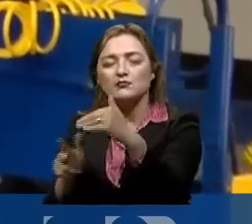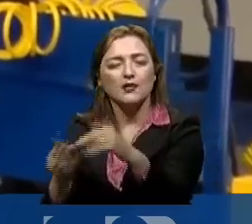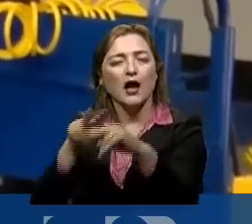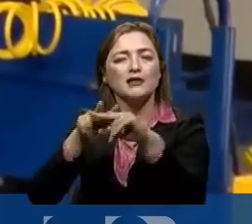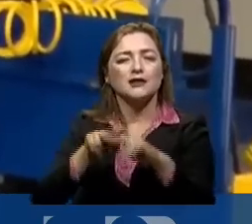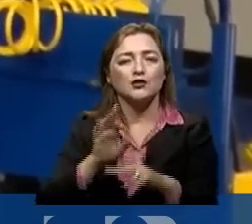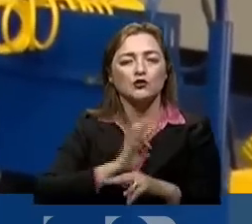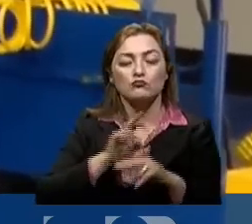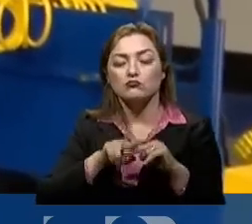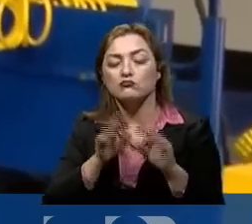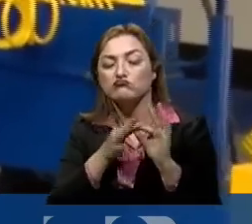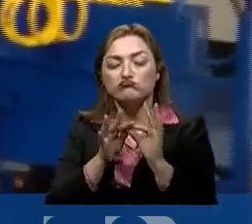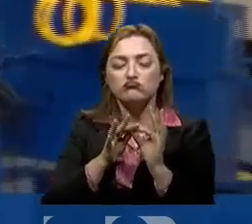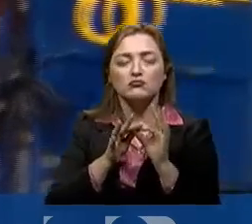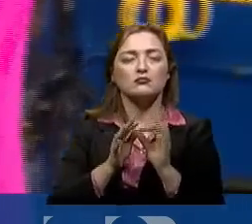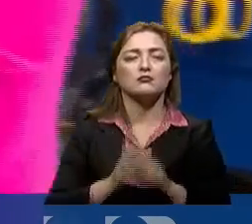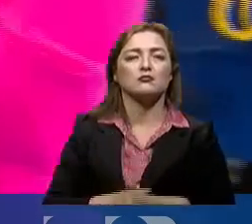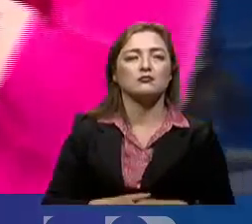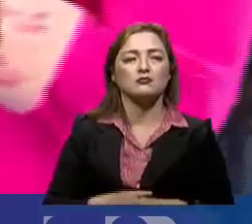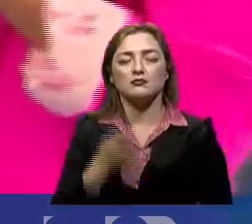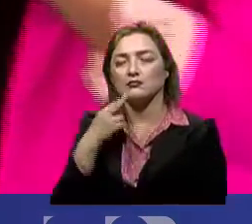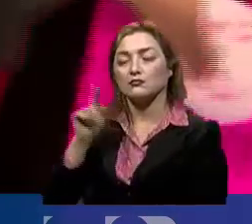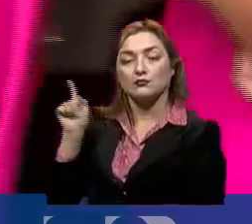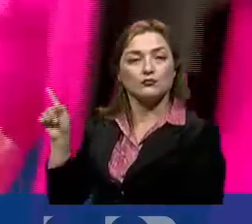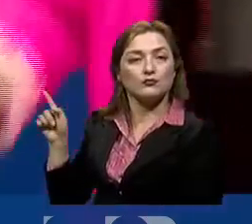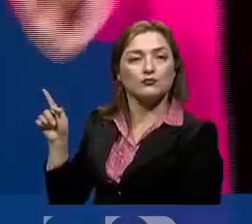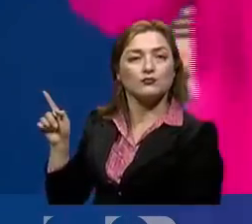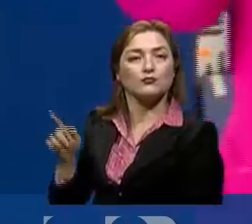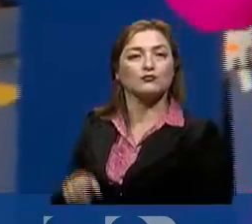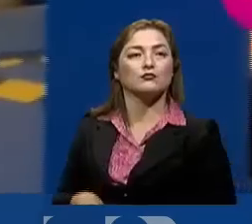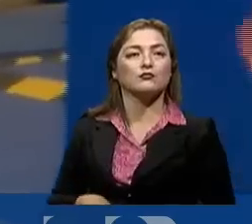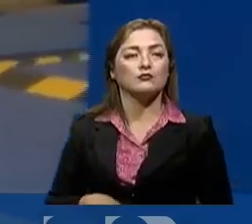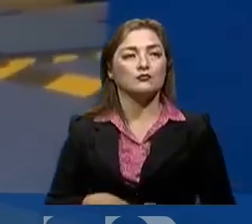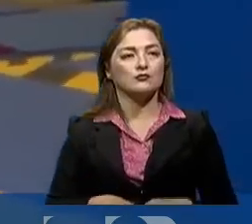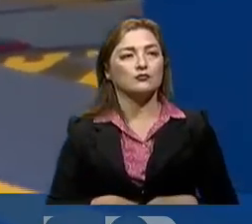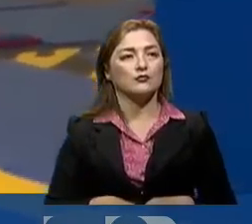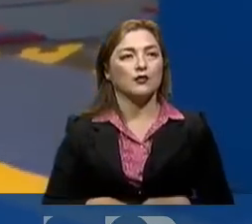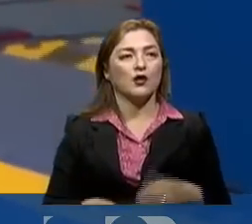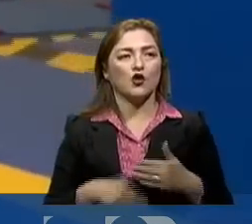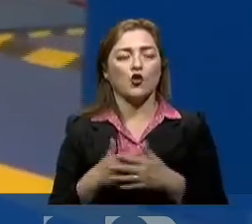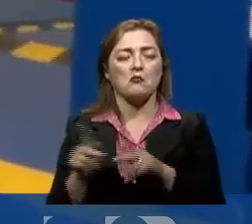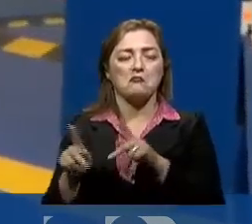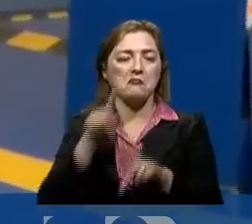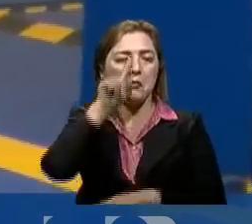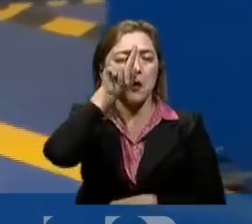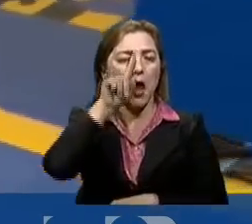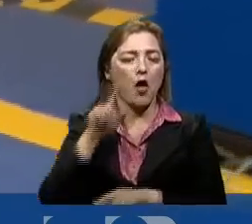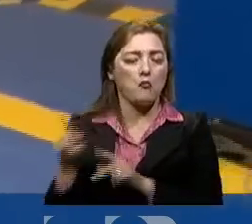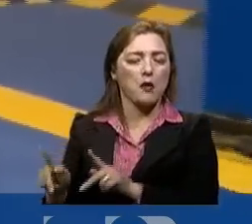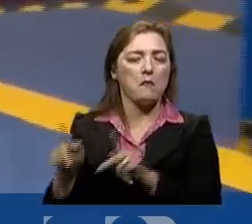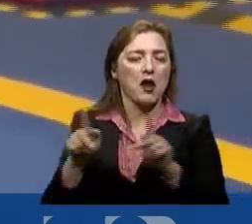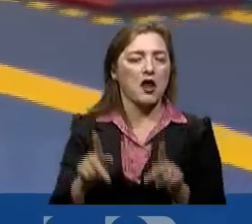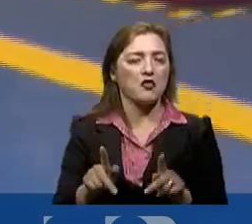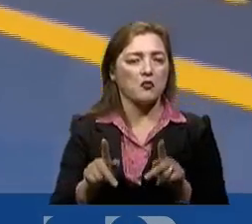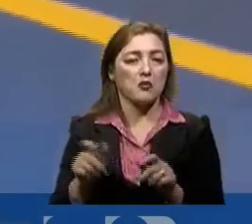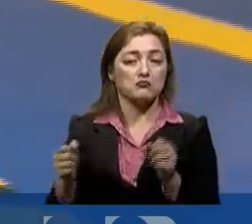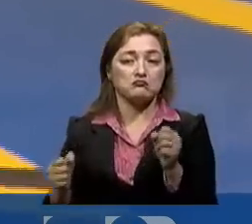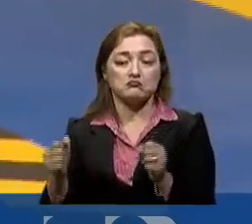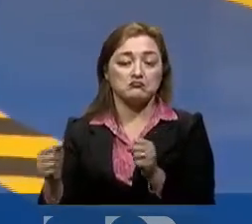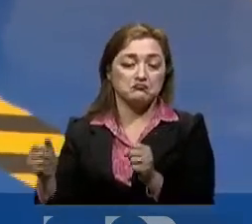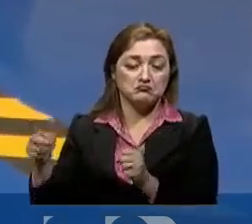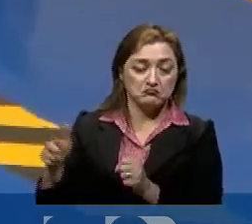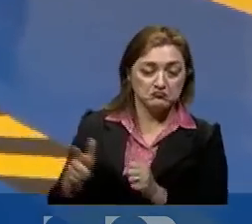técnica vehicular y ustedes pueden observar en imágenes, el personal está preparado también ya para recibir a aquellas personas, a